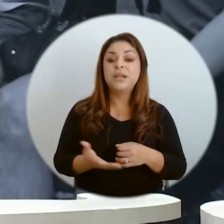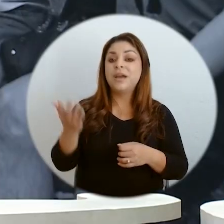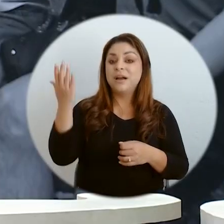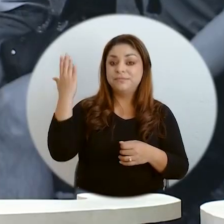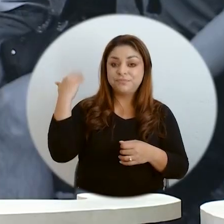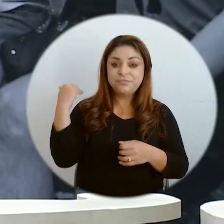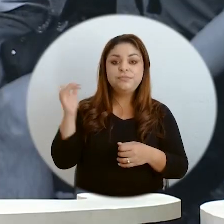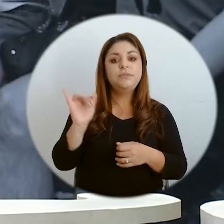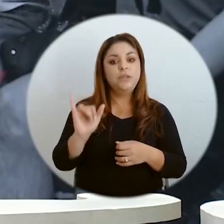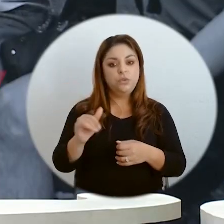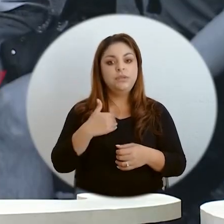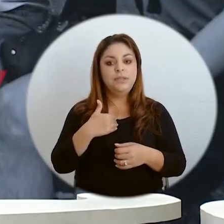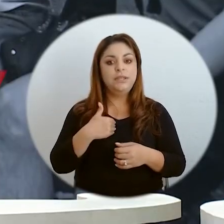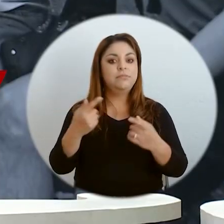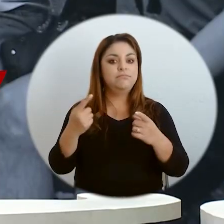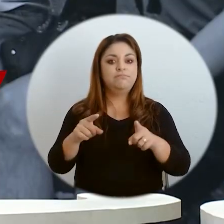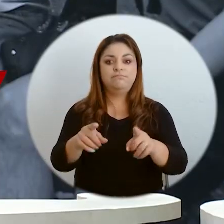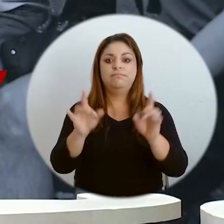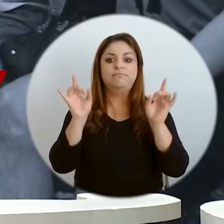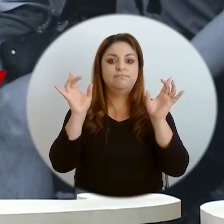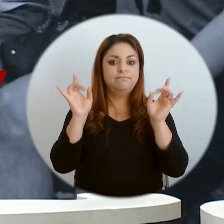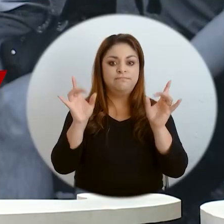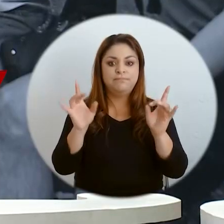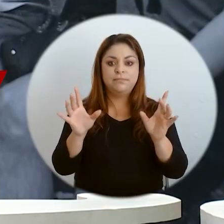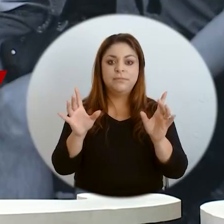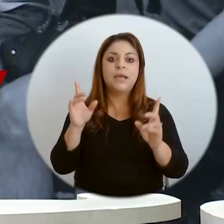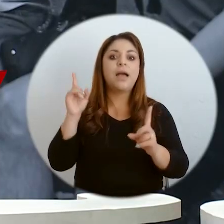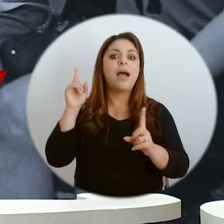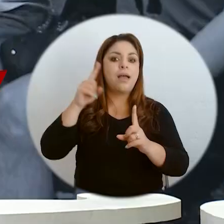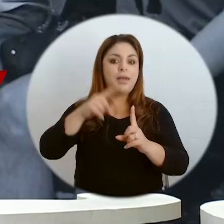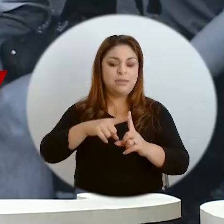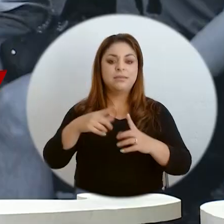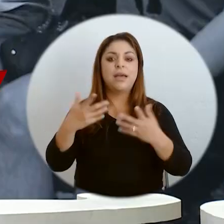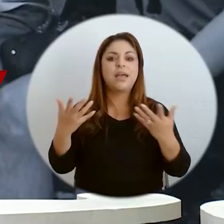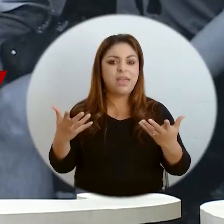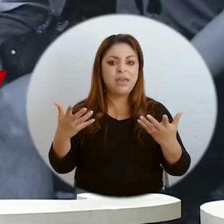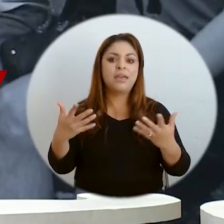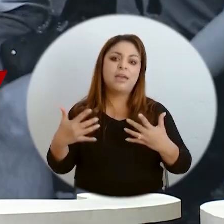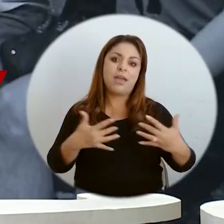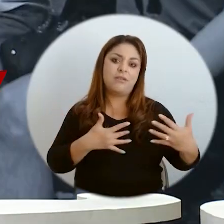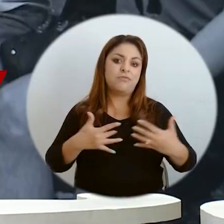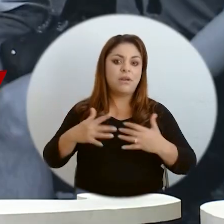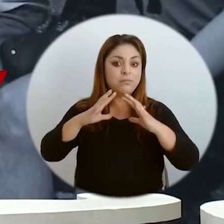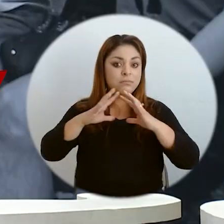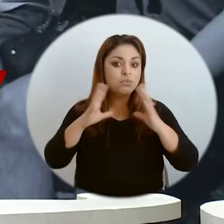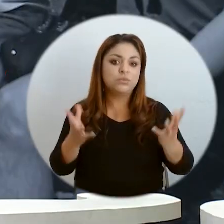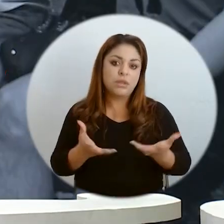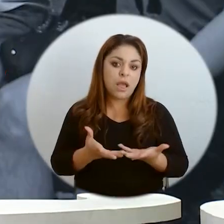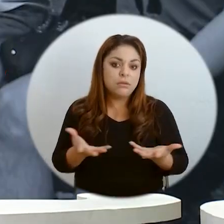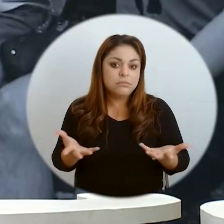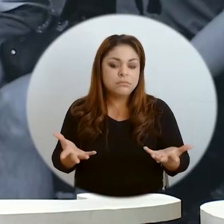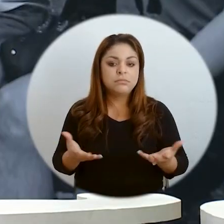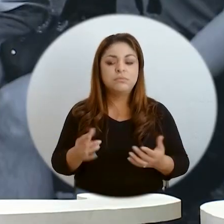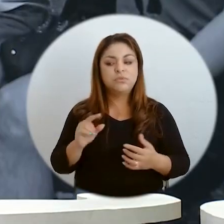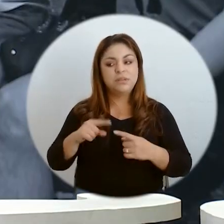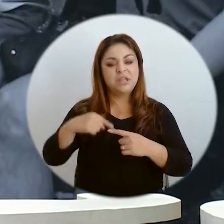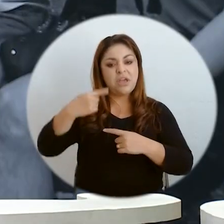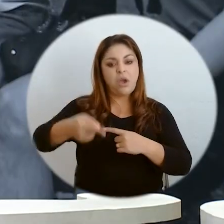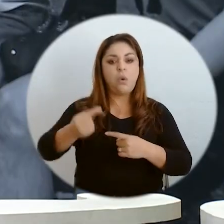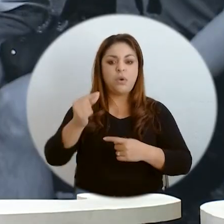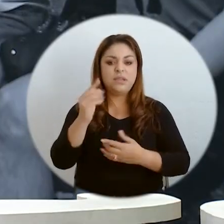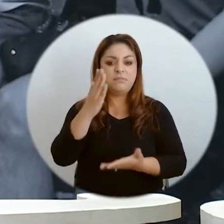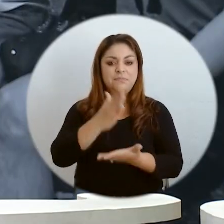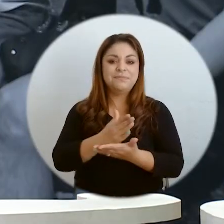población, que en otras épocas pues han tenido consecuencias nefastas e incluso han llevado al mundo a las guerras